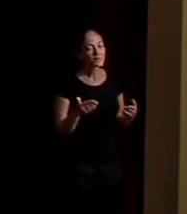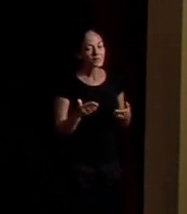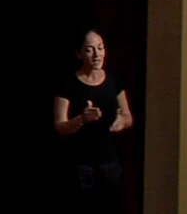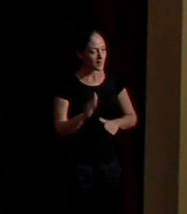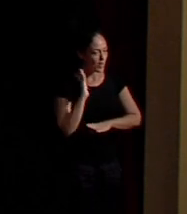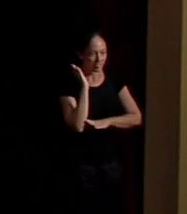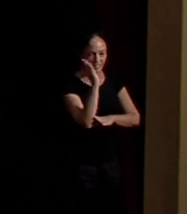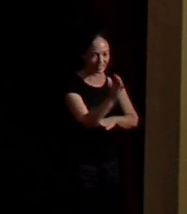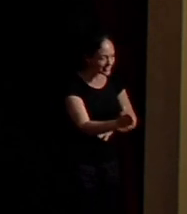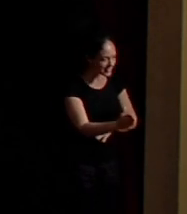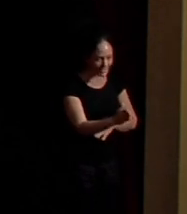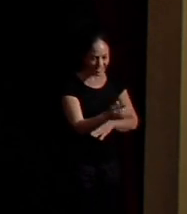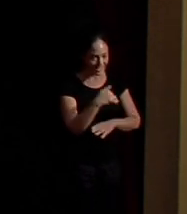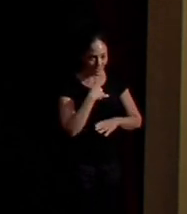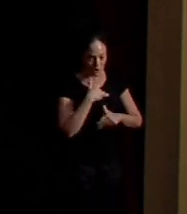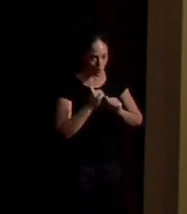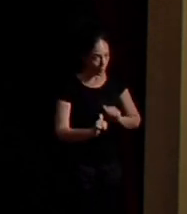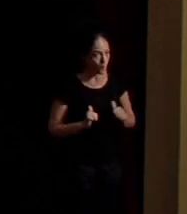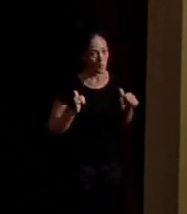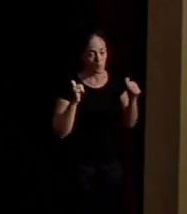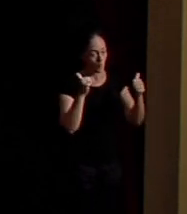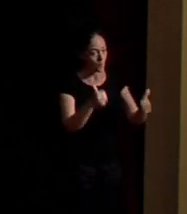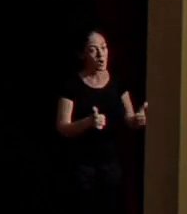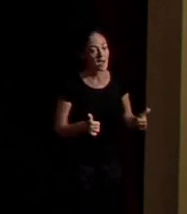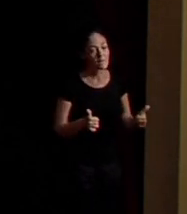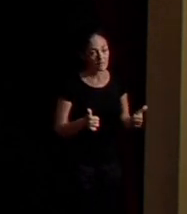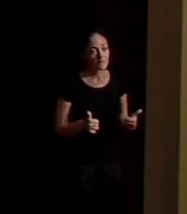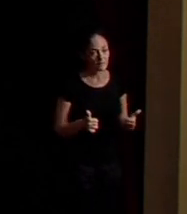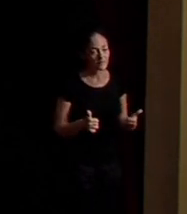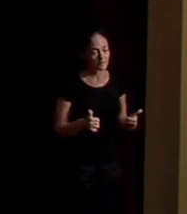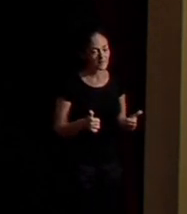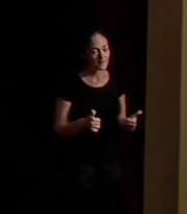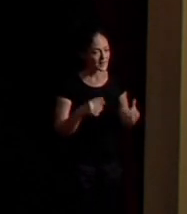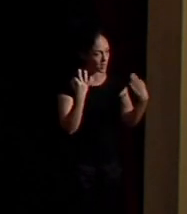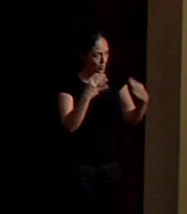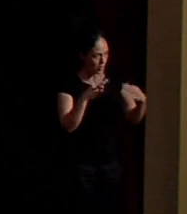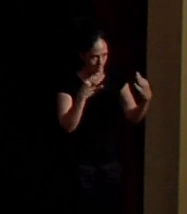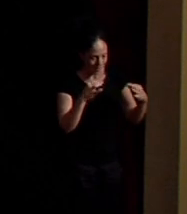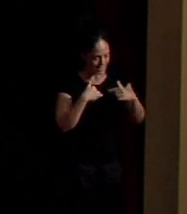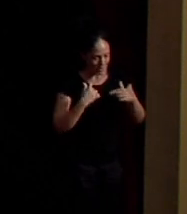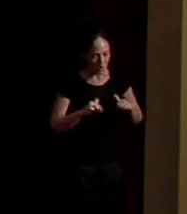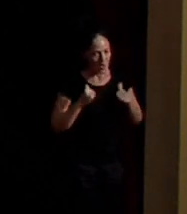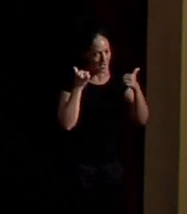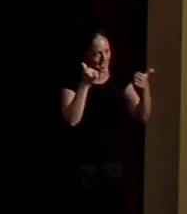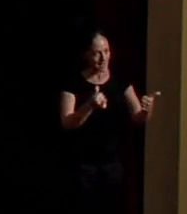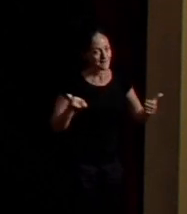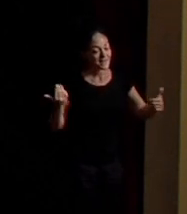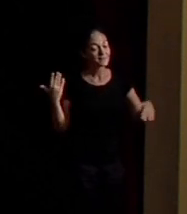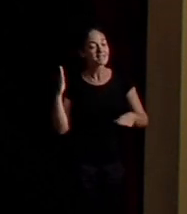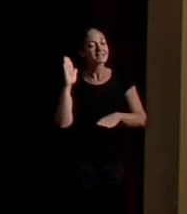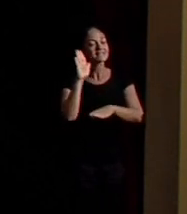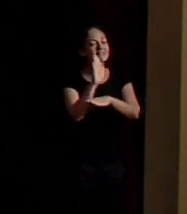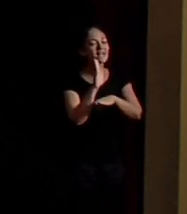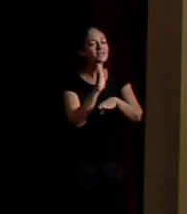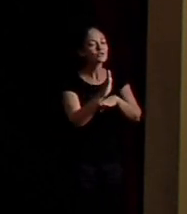voy directamente al grano y voy a empezar y me gustaría empezar, como habitualmente además hago, pues poniendo de relieve que